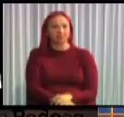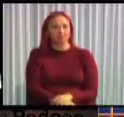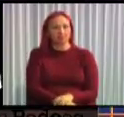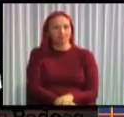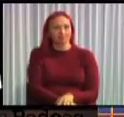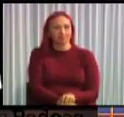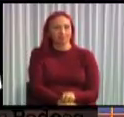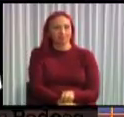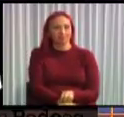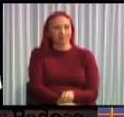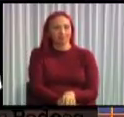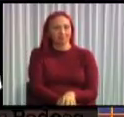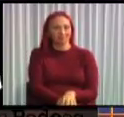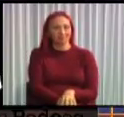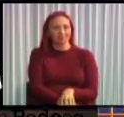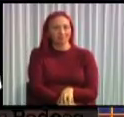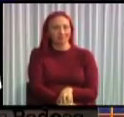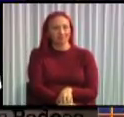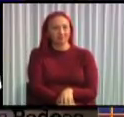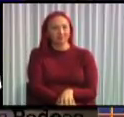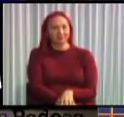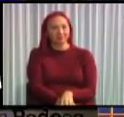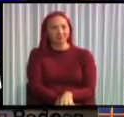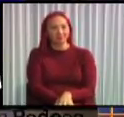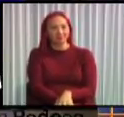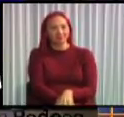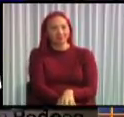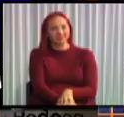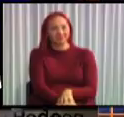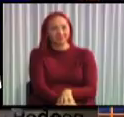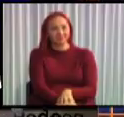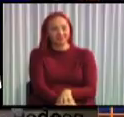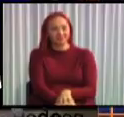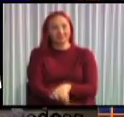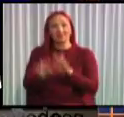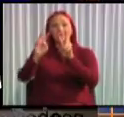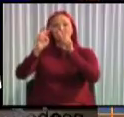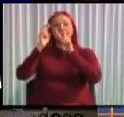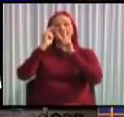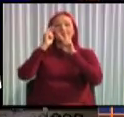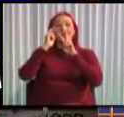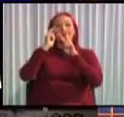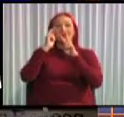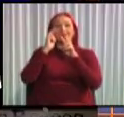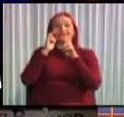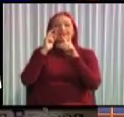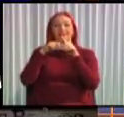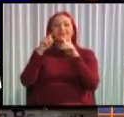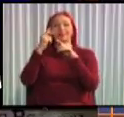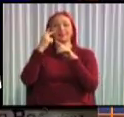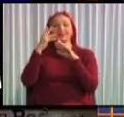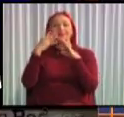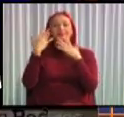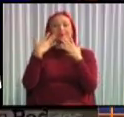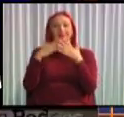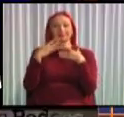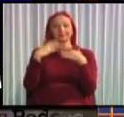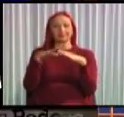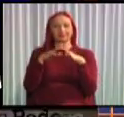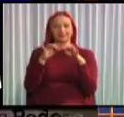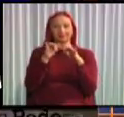No. Estaban los famosos trucos que tenían su nombre. A ver, pero ¿cómo era? Sí. A ver. Sí, era un